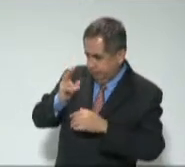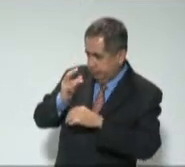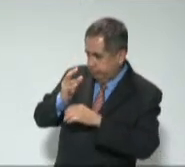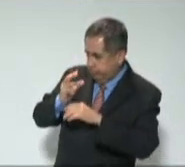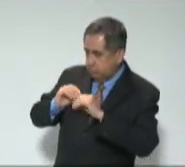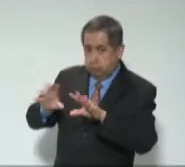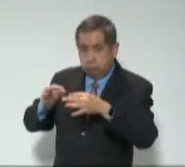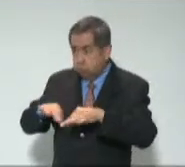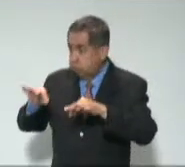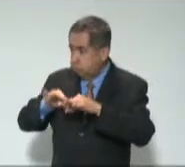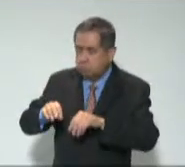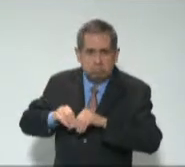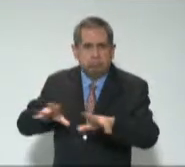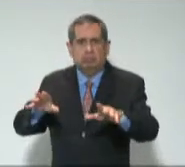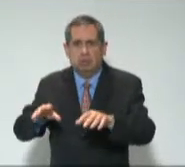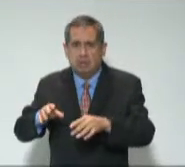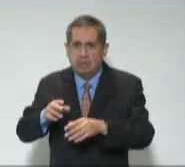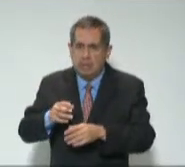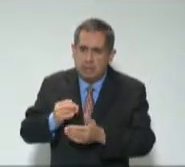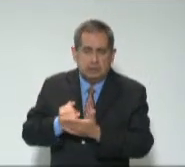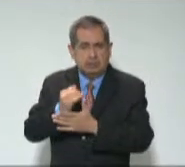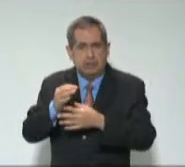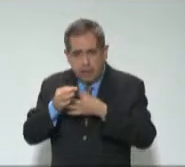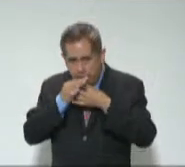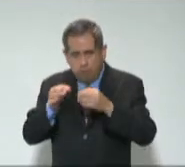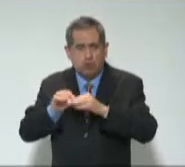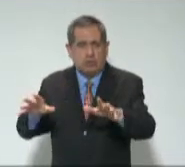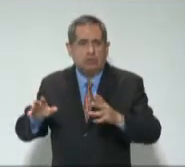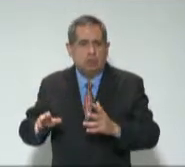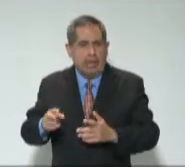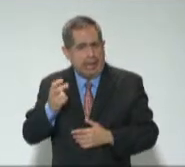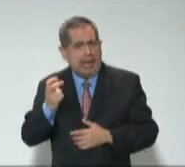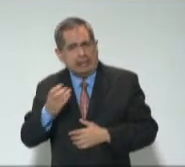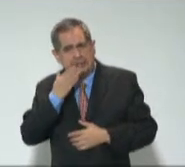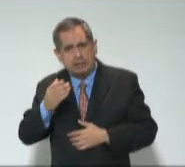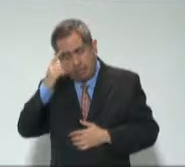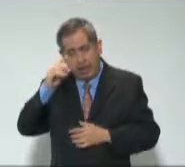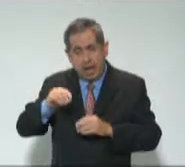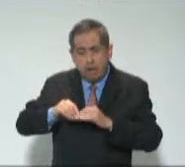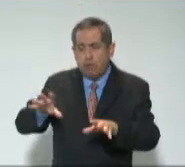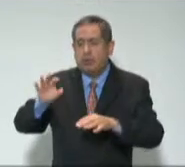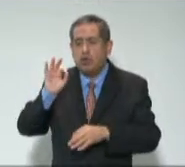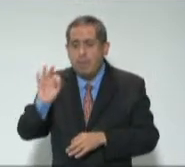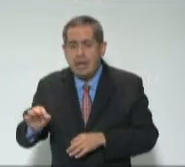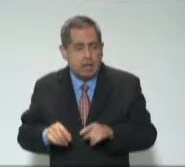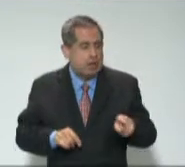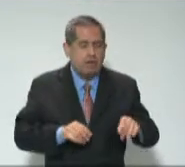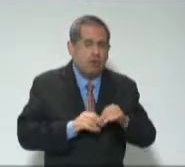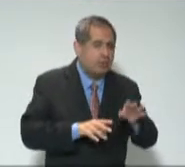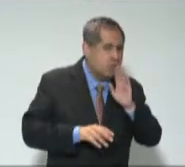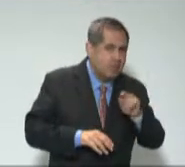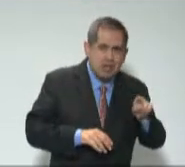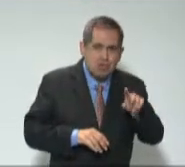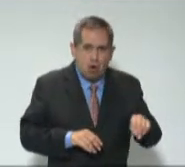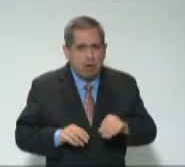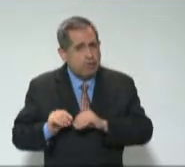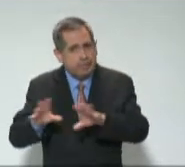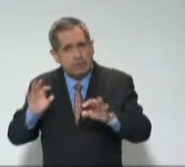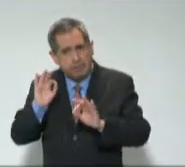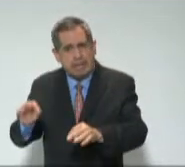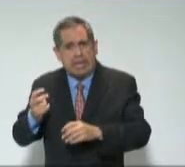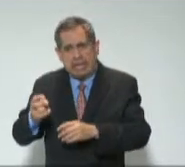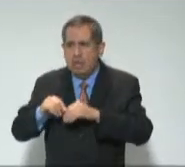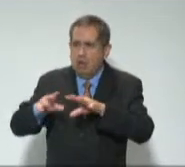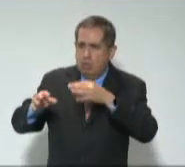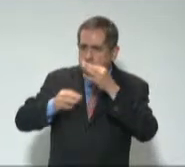ser relevante en el esfuerzo de ganarle terreno a la infodemia no no entonces por eso la la